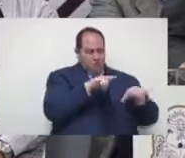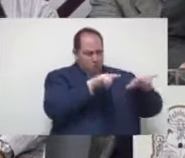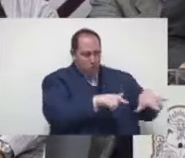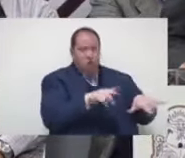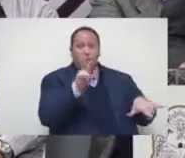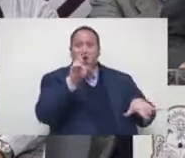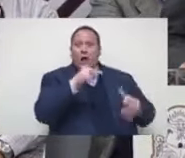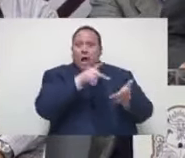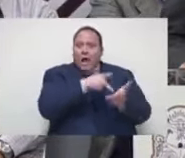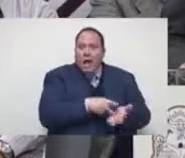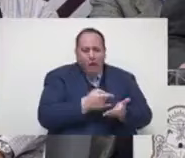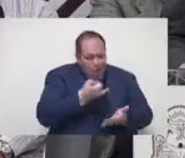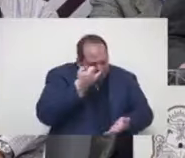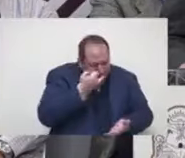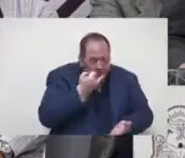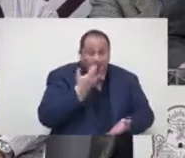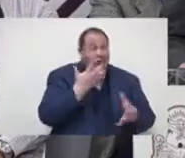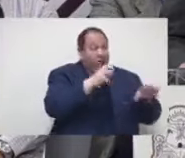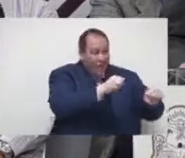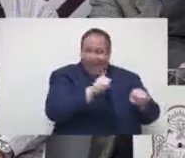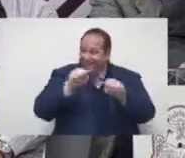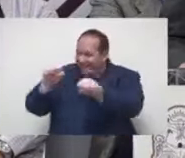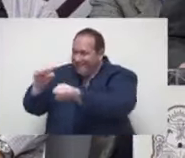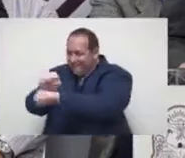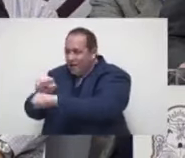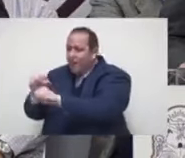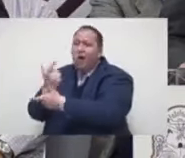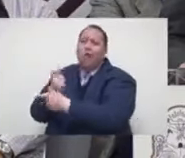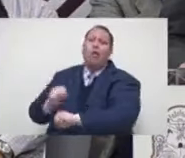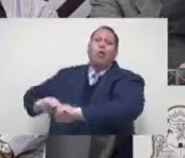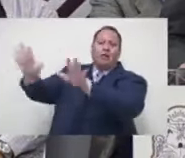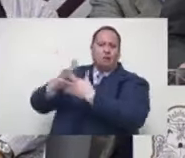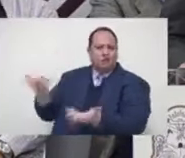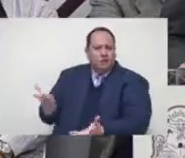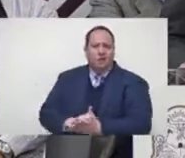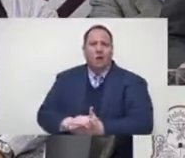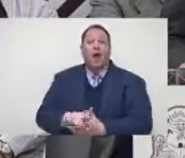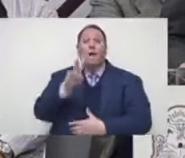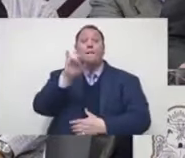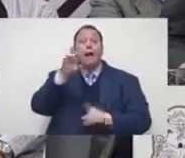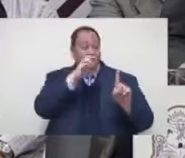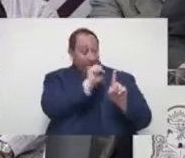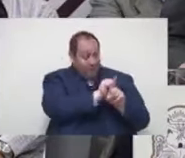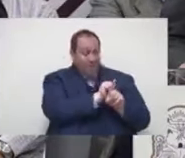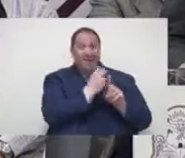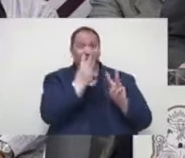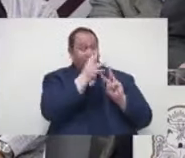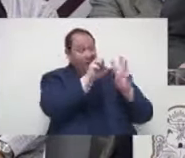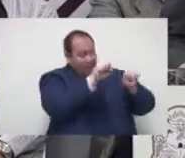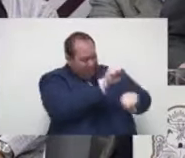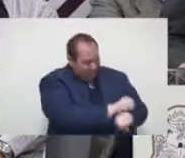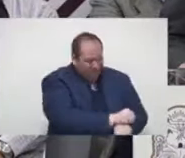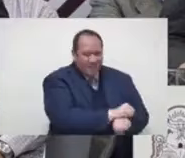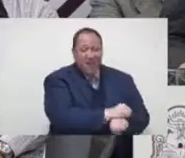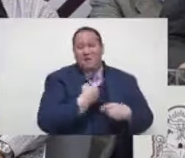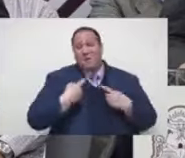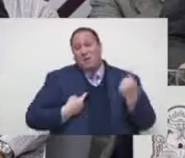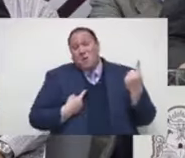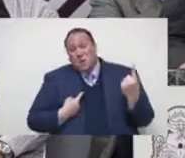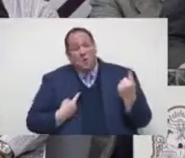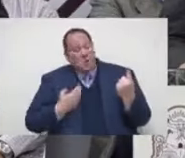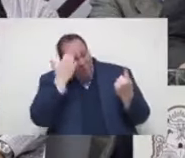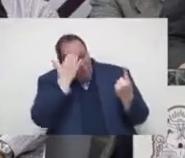200 kilos de cocaína, cinco detenidos y los libera. El famoso Vallarta, tres detenidos, cosa más, una persona que